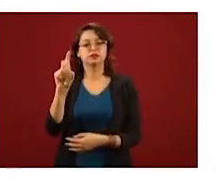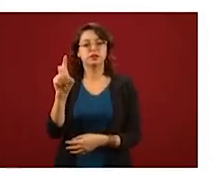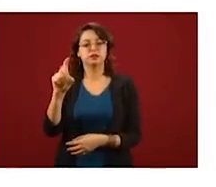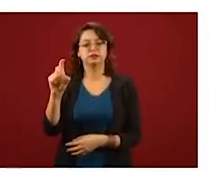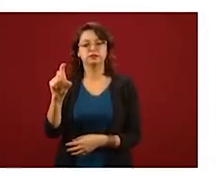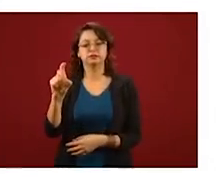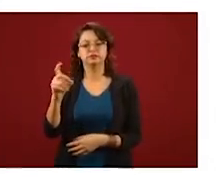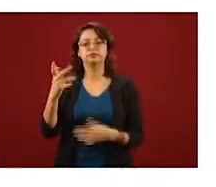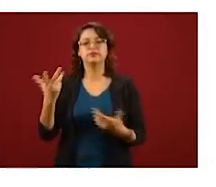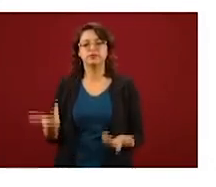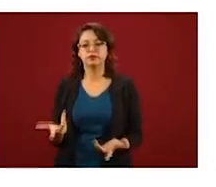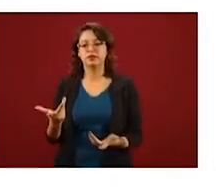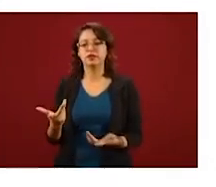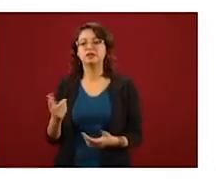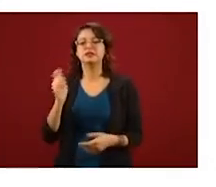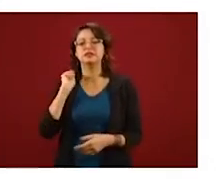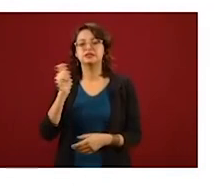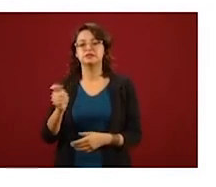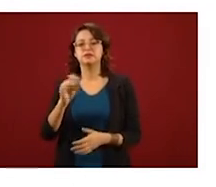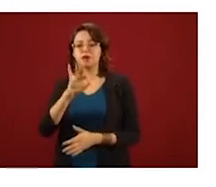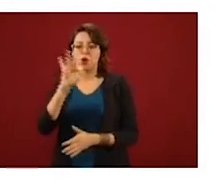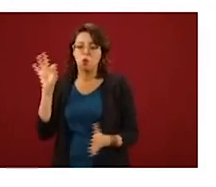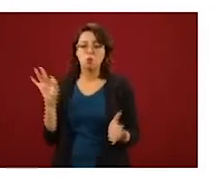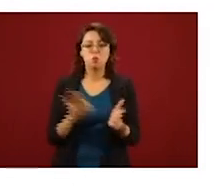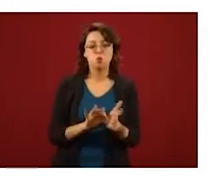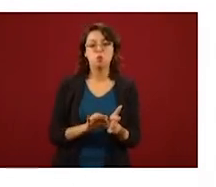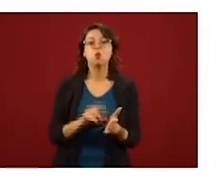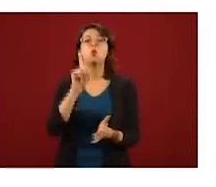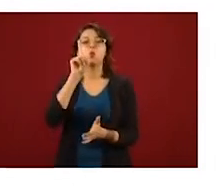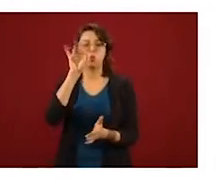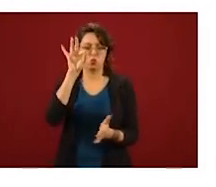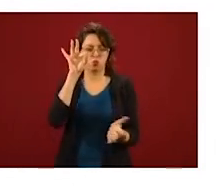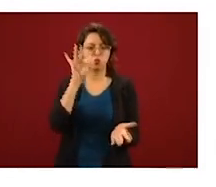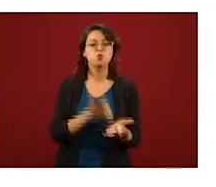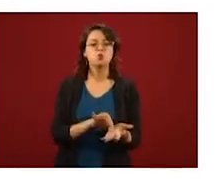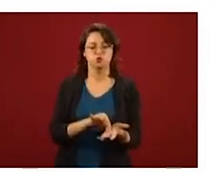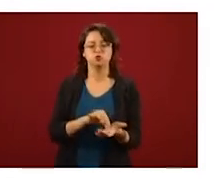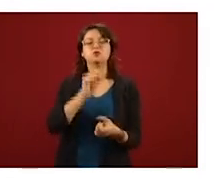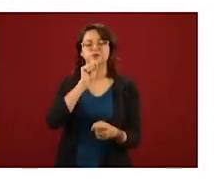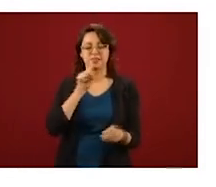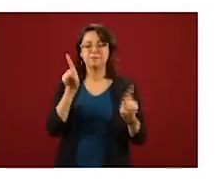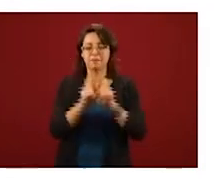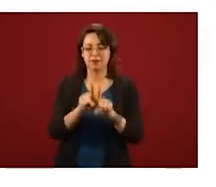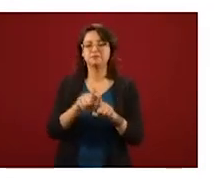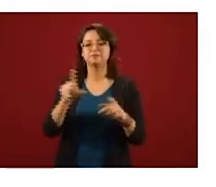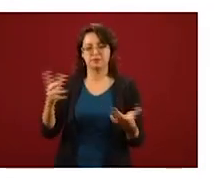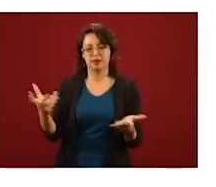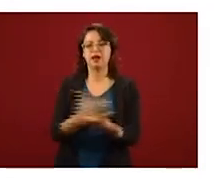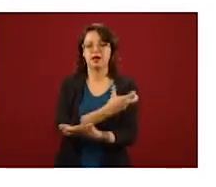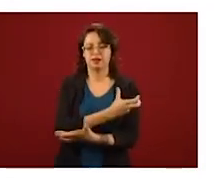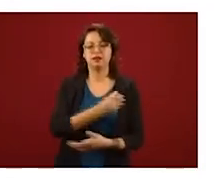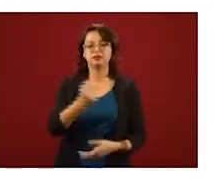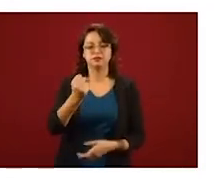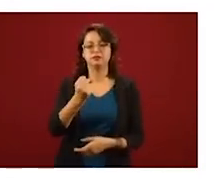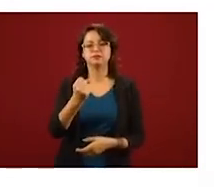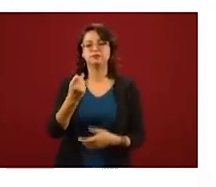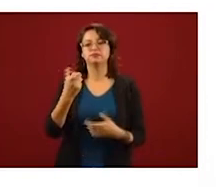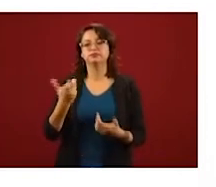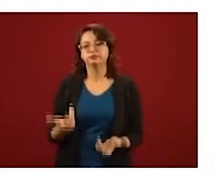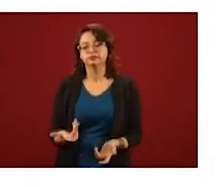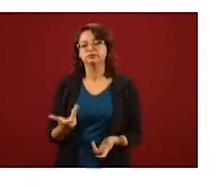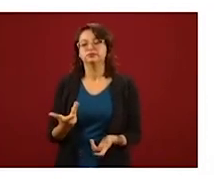En este sentido, el punto adicional que efectivamente sí también se le reconoce a nuestro país, esta